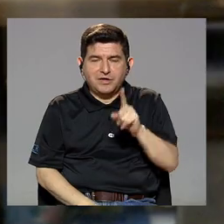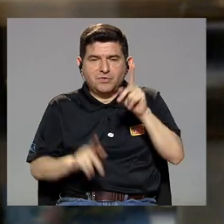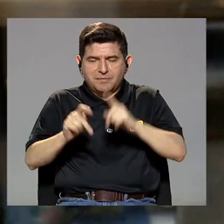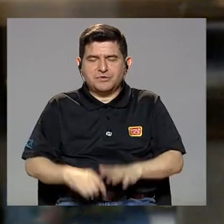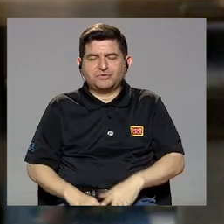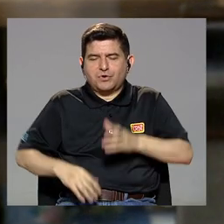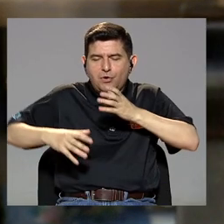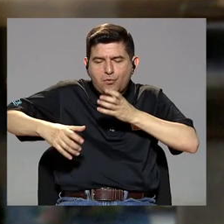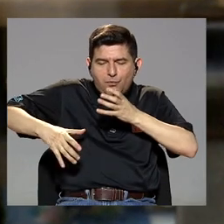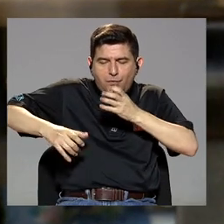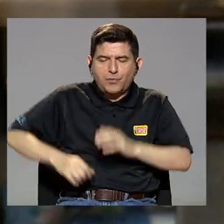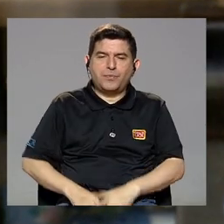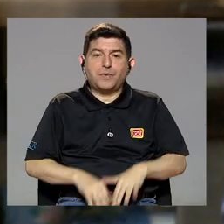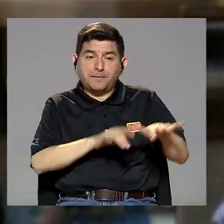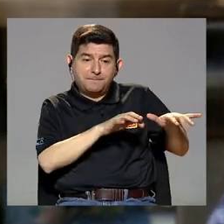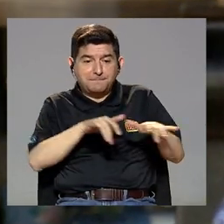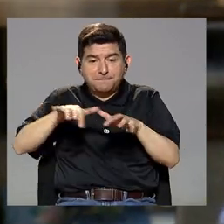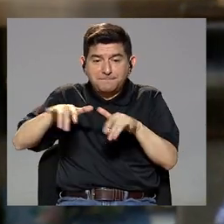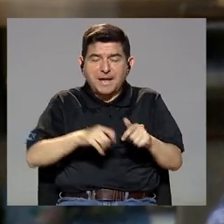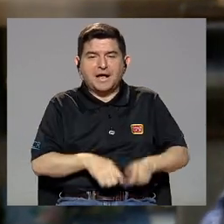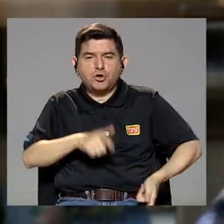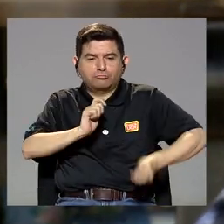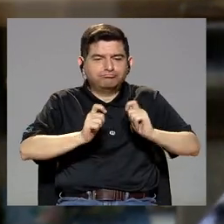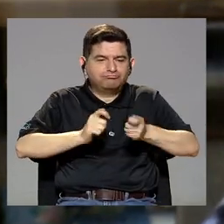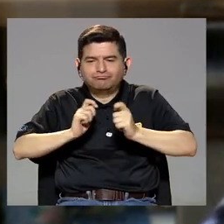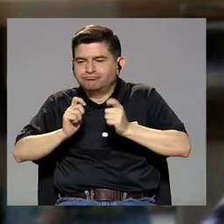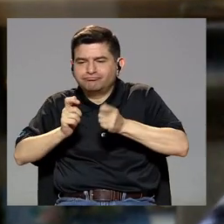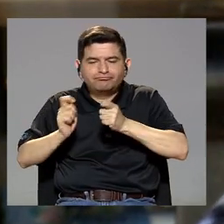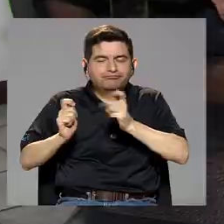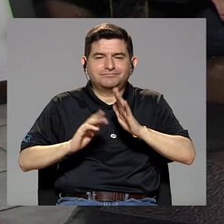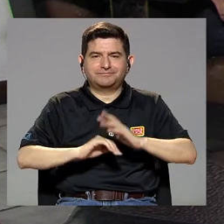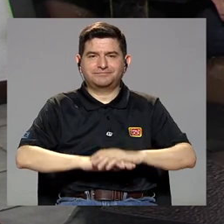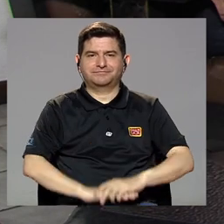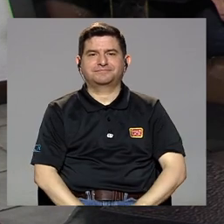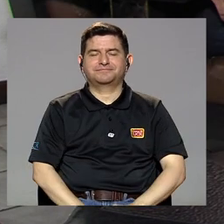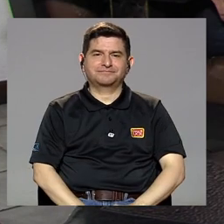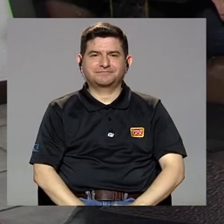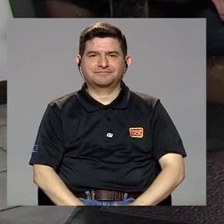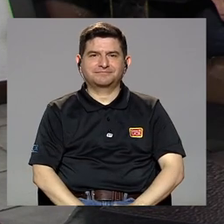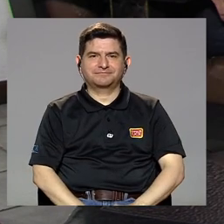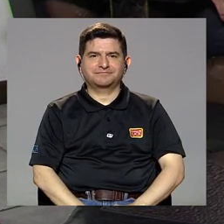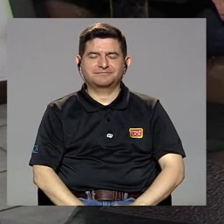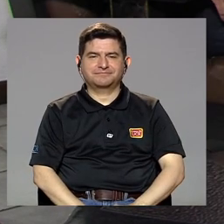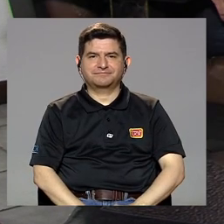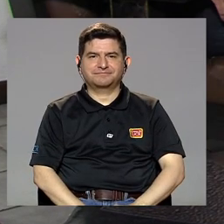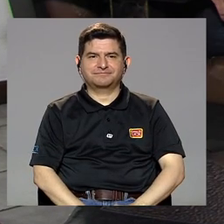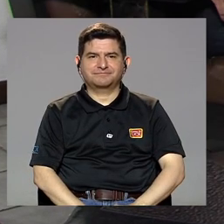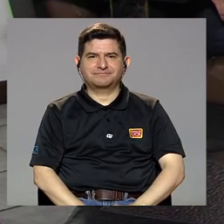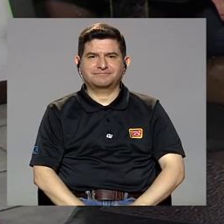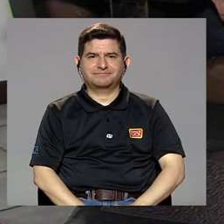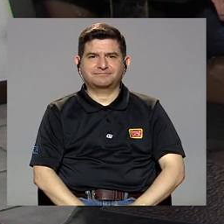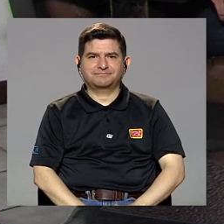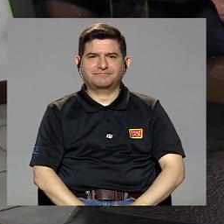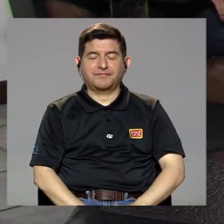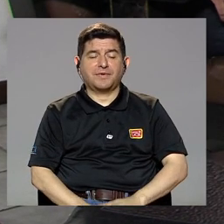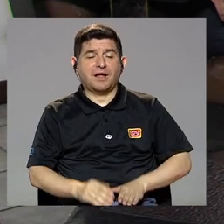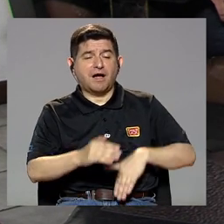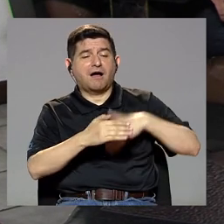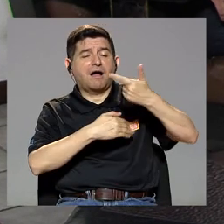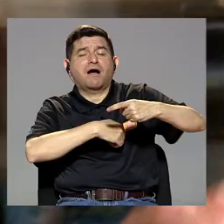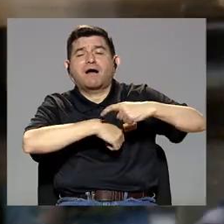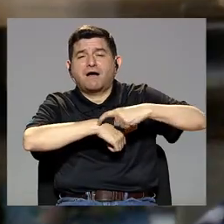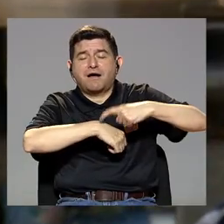un piano y una batería o una cosa así bastante tiempo